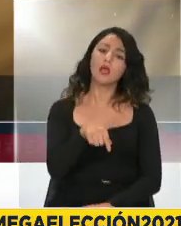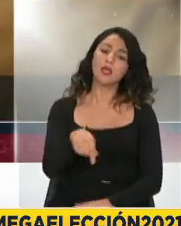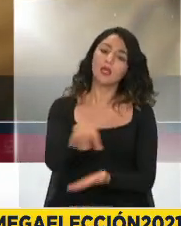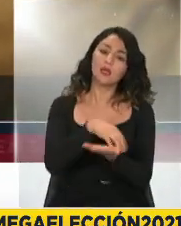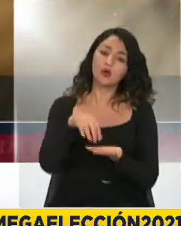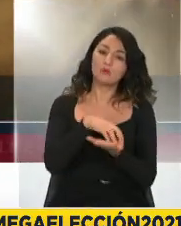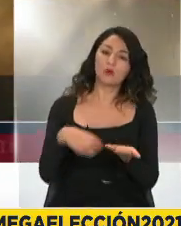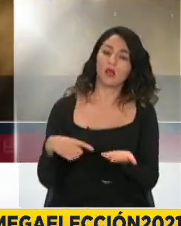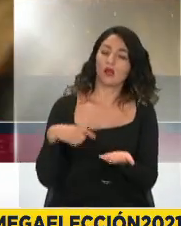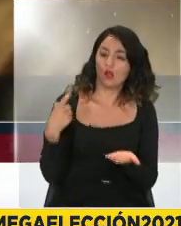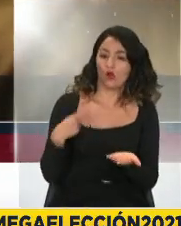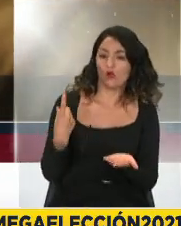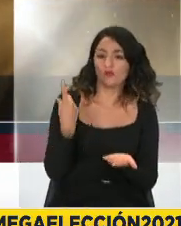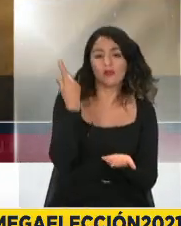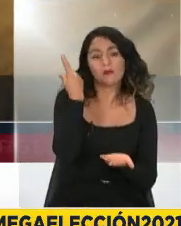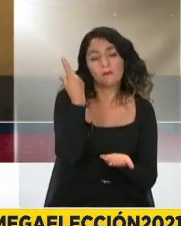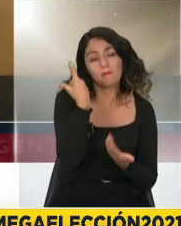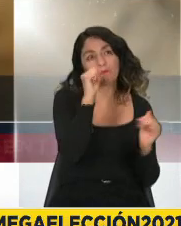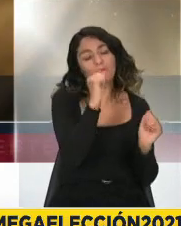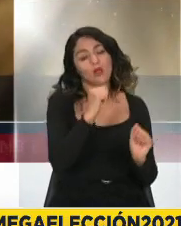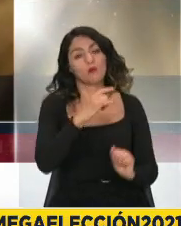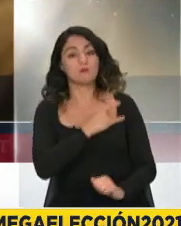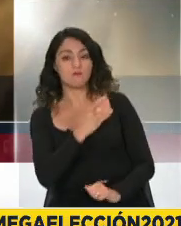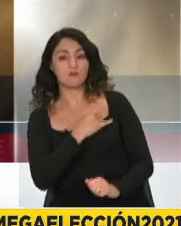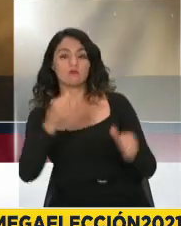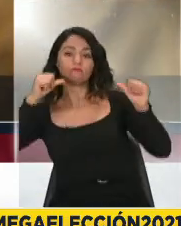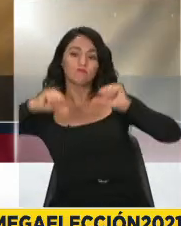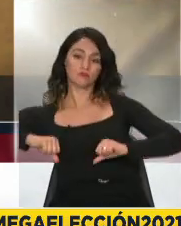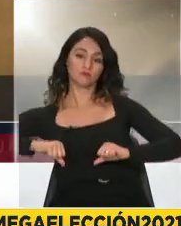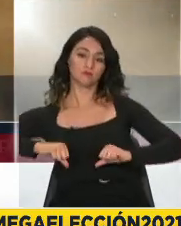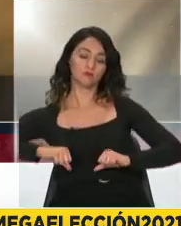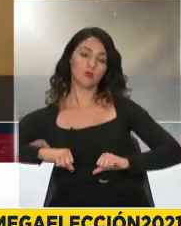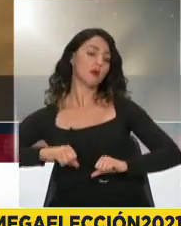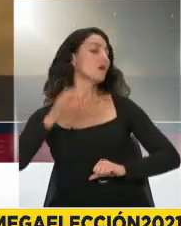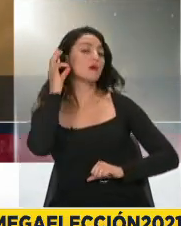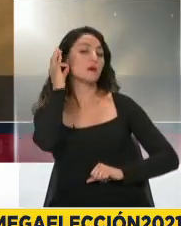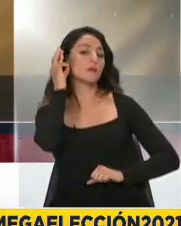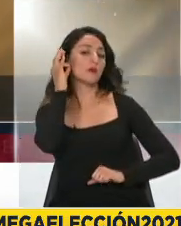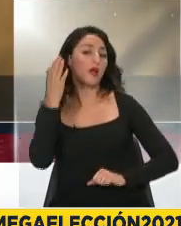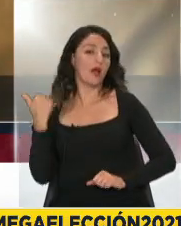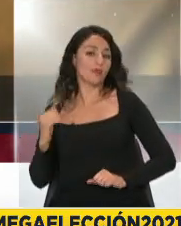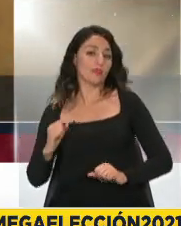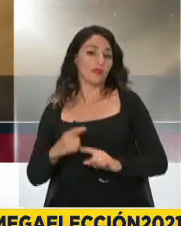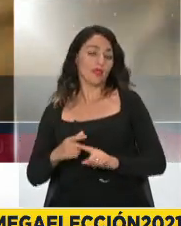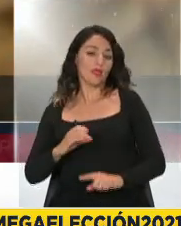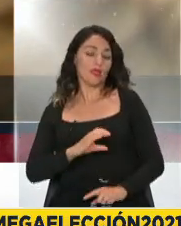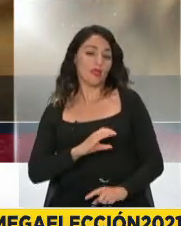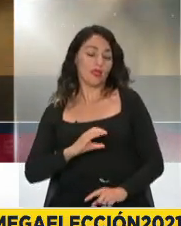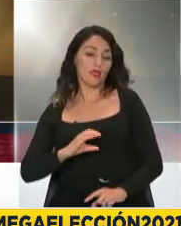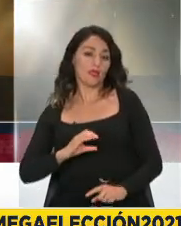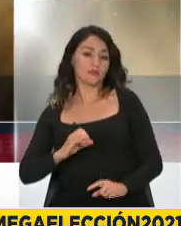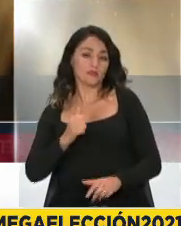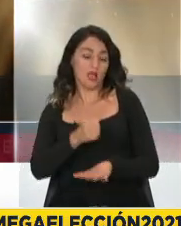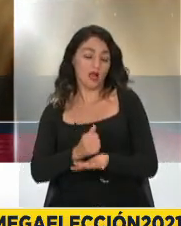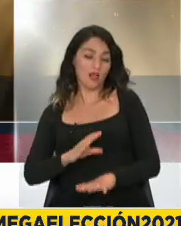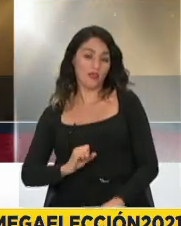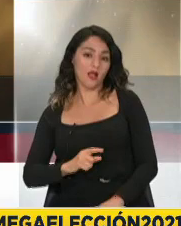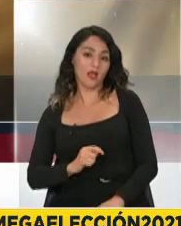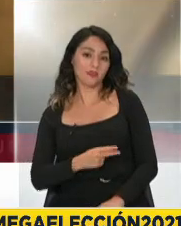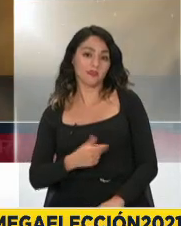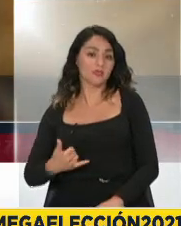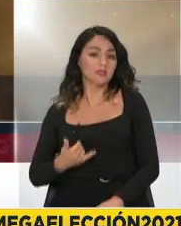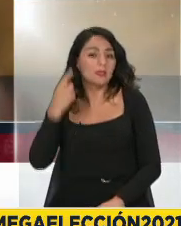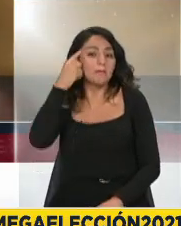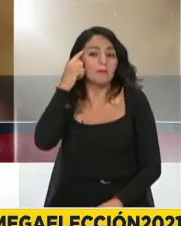Condes, alcalde, pero una derrota también en Maipú, en el caso de la que era alcaldesa Catherine Barriga. ¿Qué le parece esta derrota